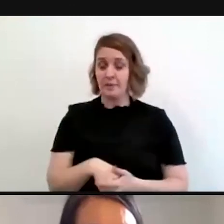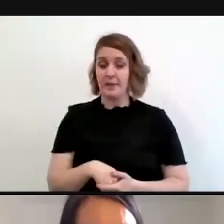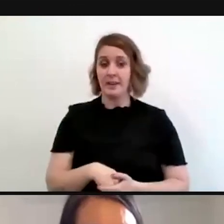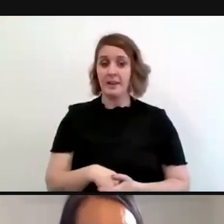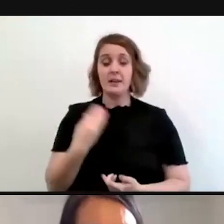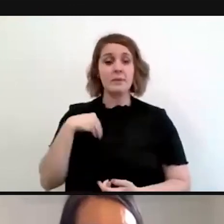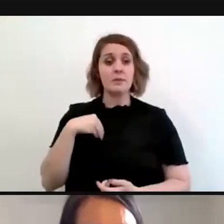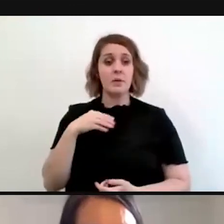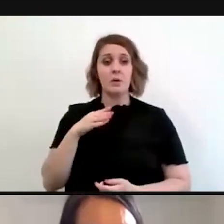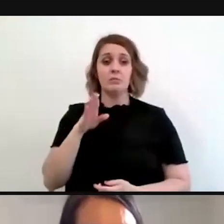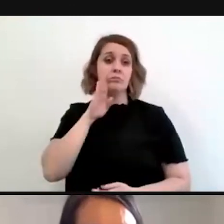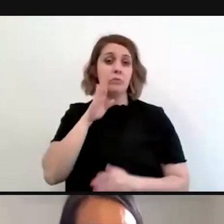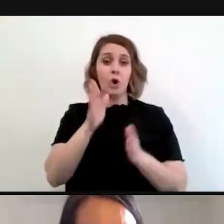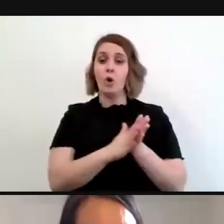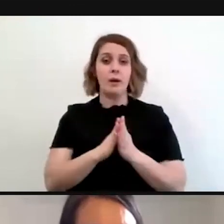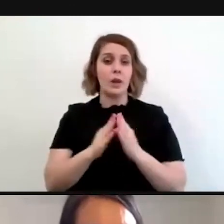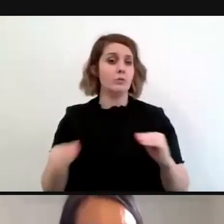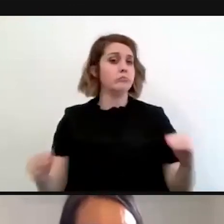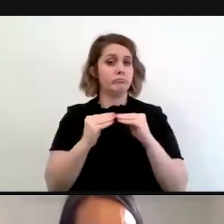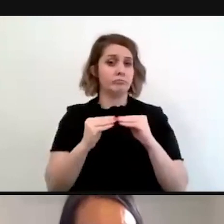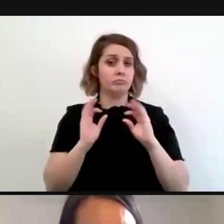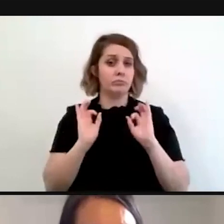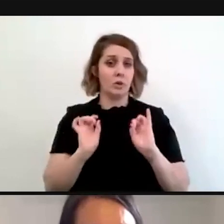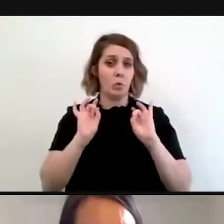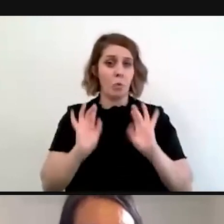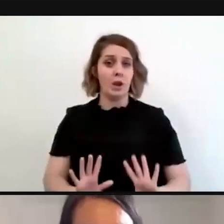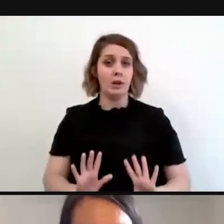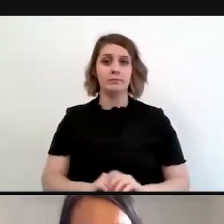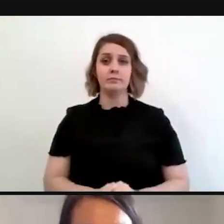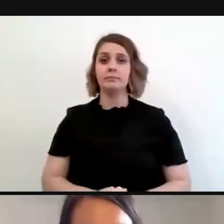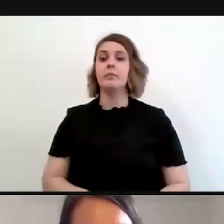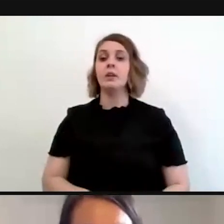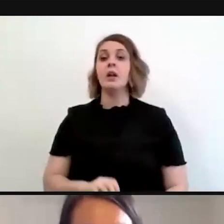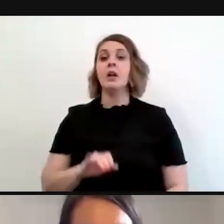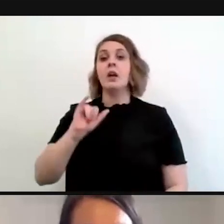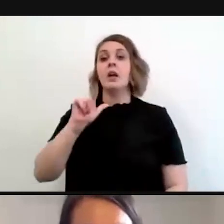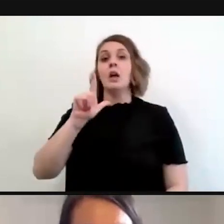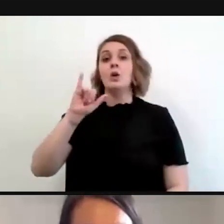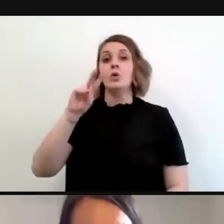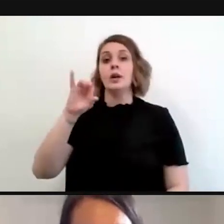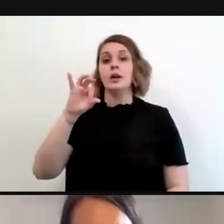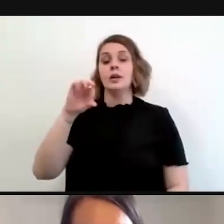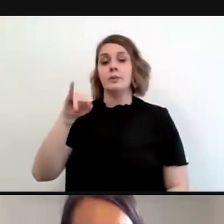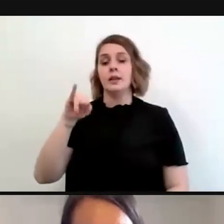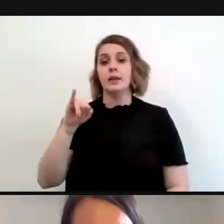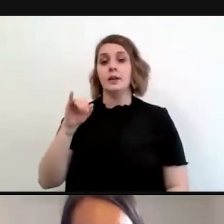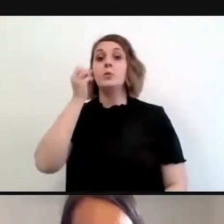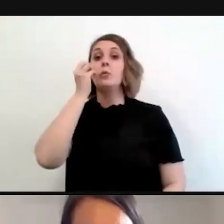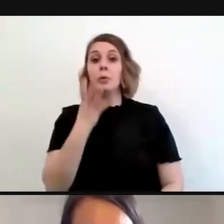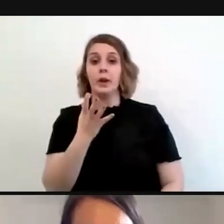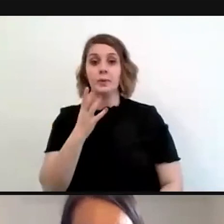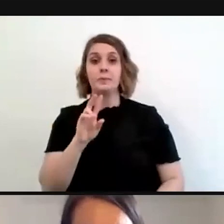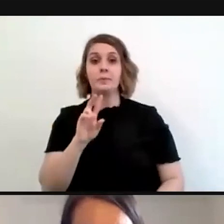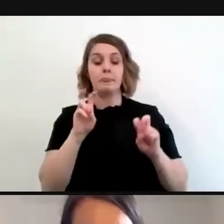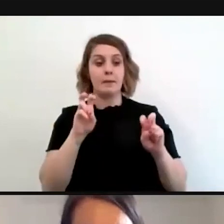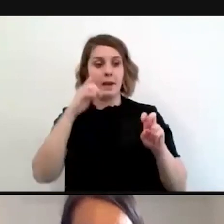ha comentado Ana, exactamente igual. Luismi. Bueno, la alfabetización